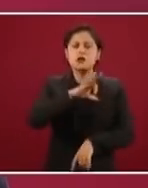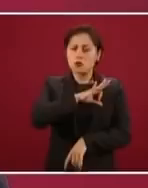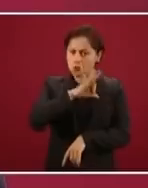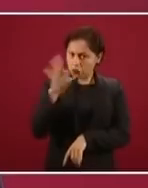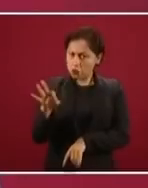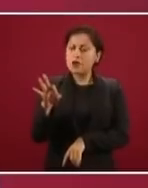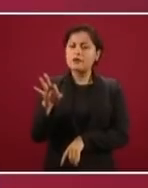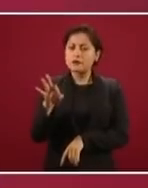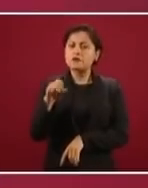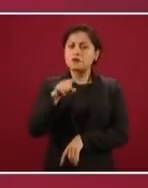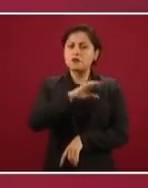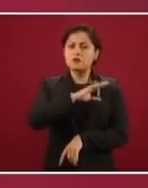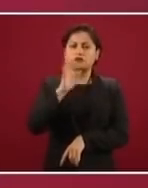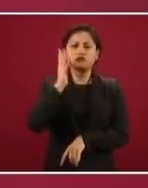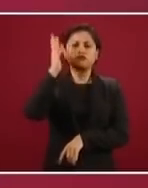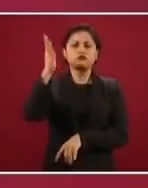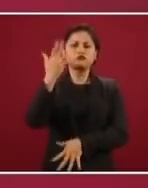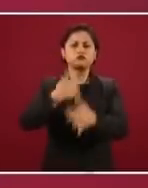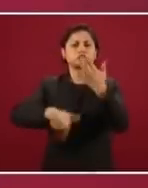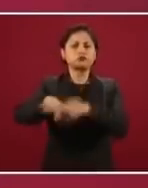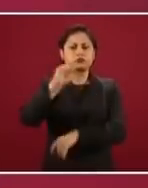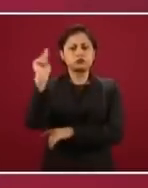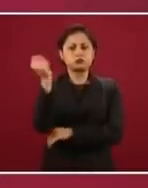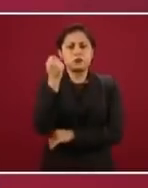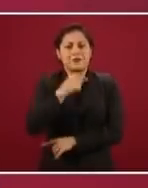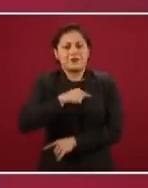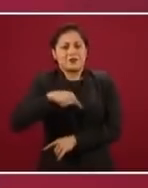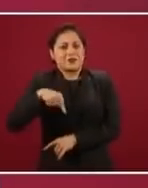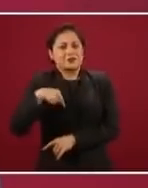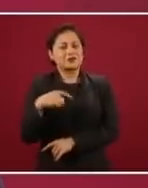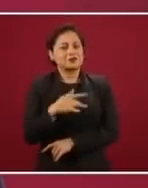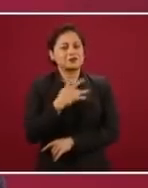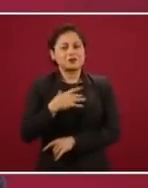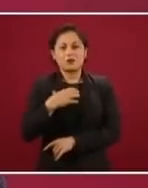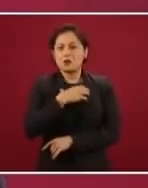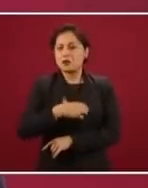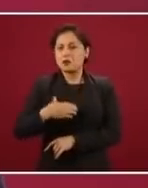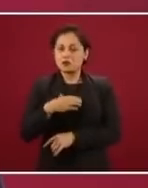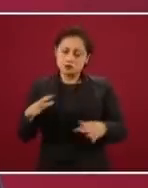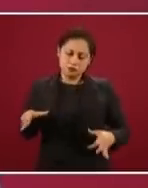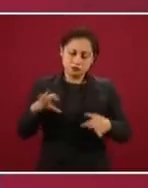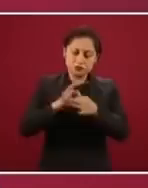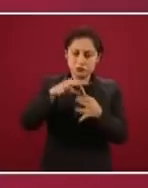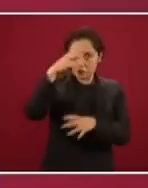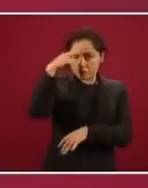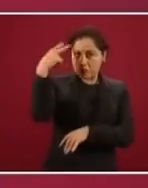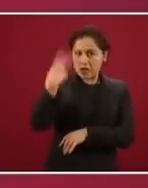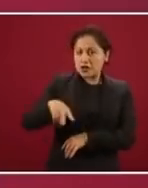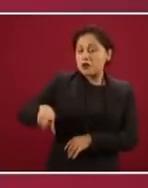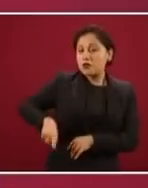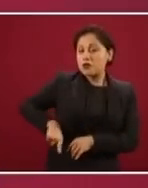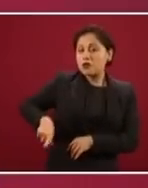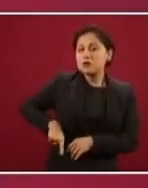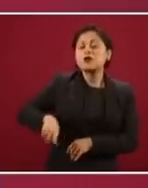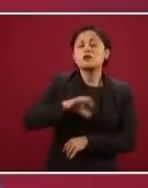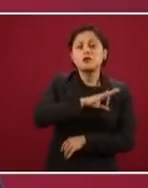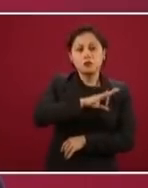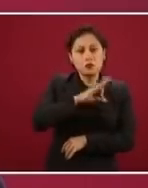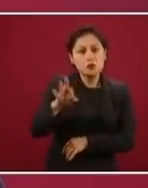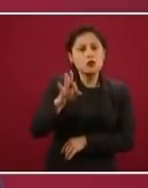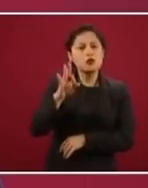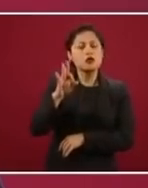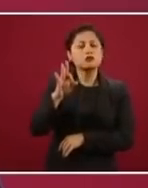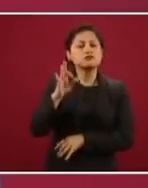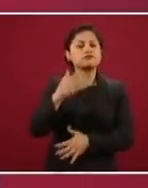sumamente honrados de poder trabajar de manera conjunta en este y otros proyectos con el gobierno del país para que la transformación digital